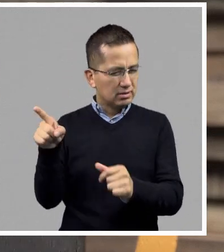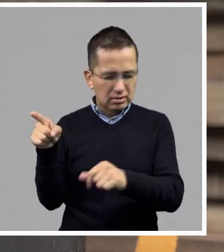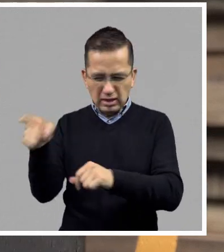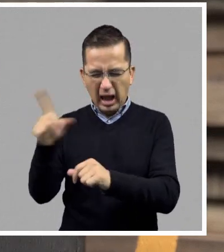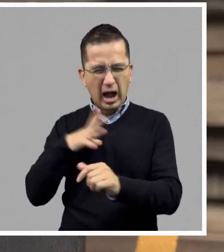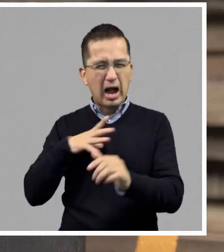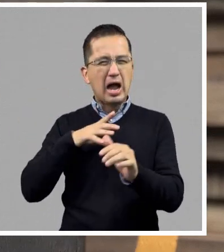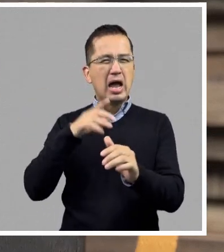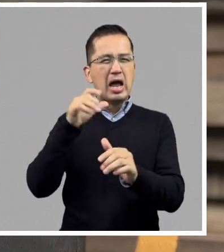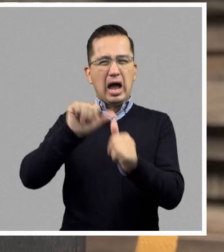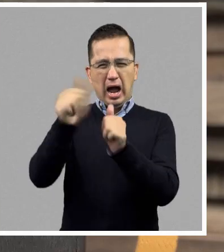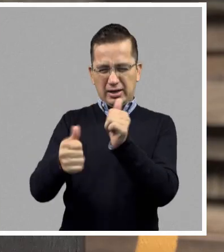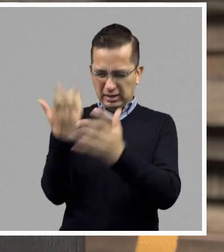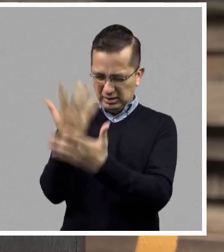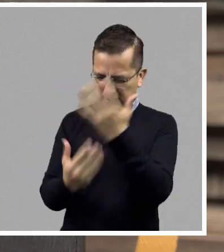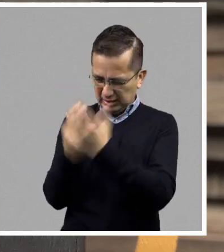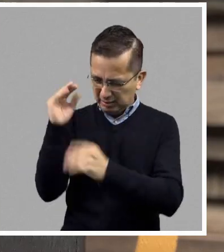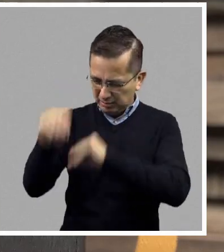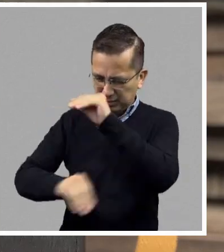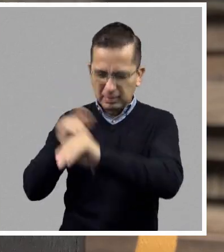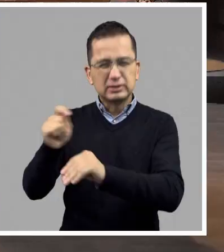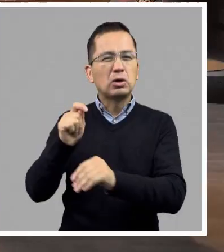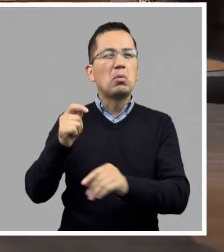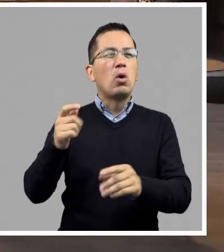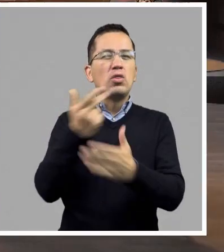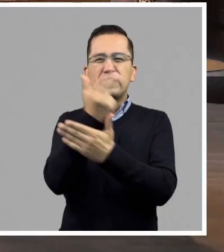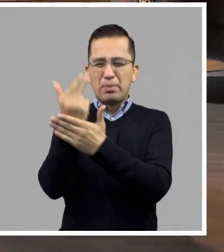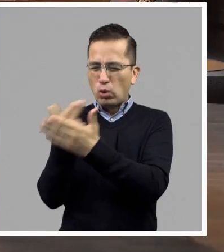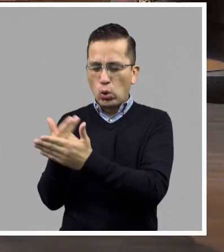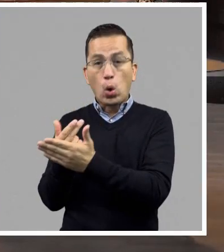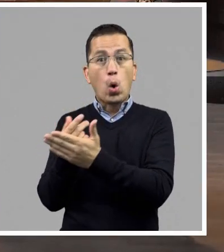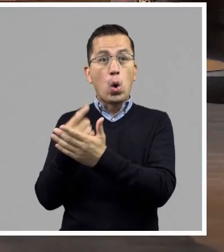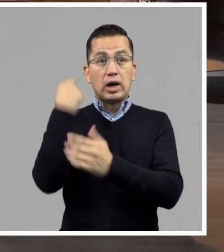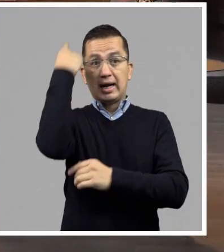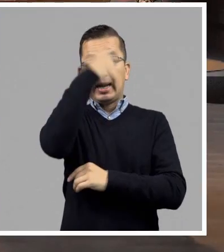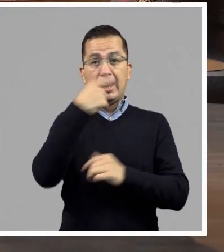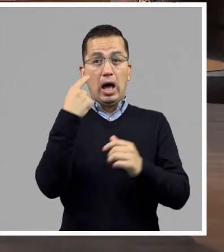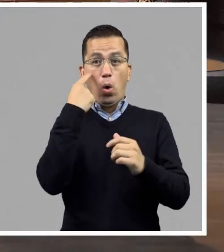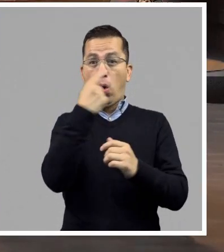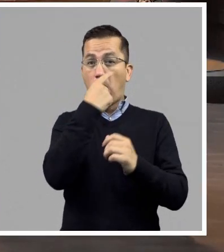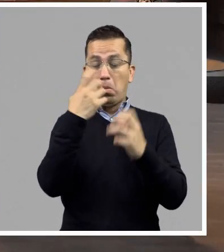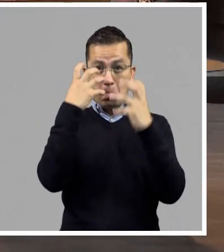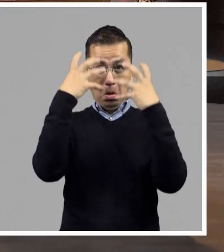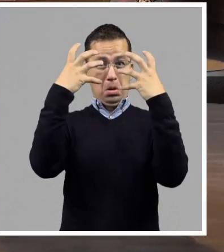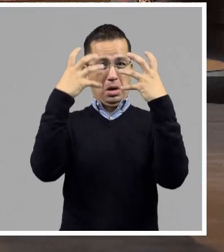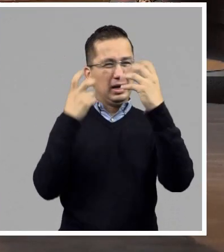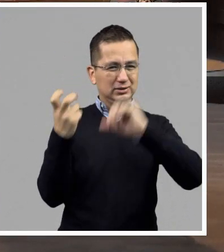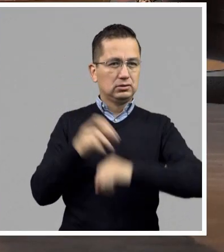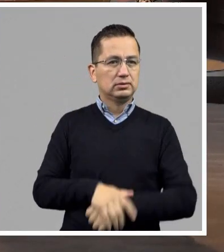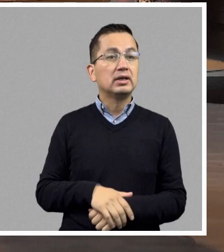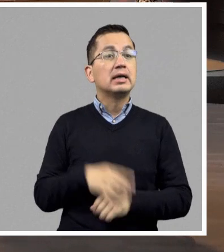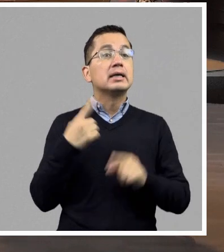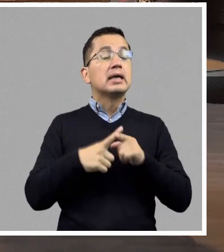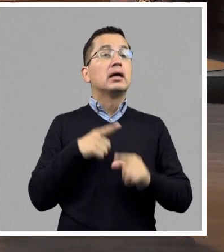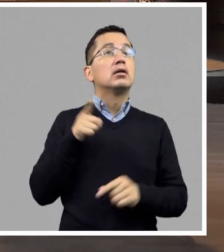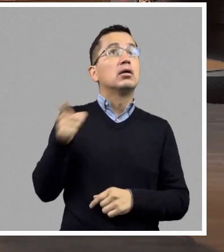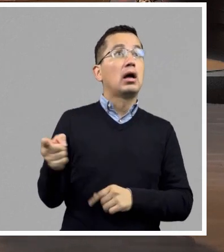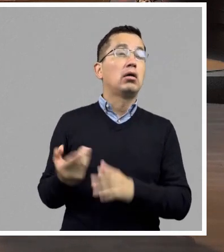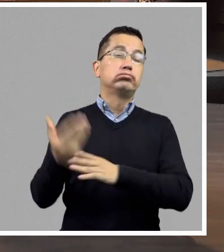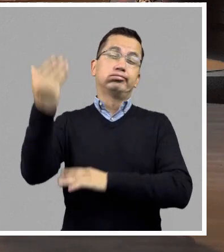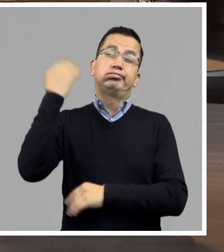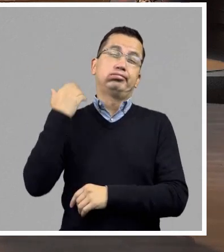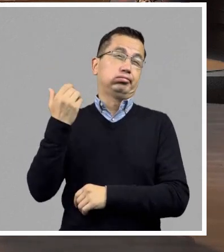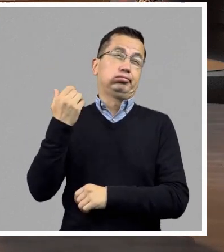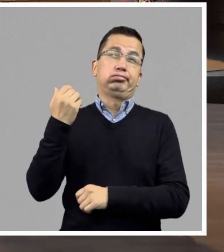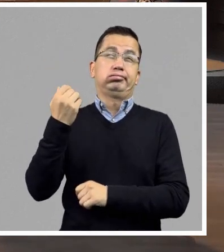unos seres Como con unos ojos muy grandes me acuerdo que estaban por ahí y busqué y busqué y me di cuenta que estos son estos personajes que creó una pintora